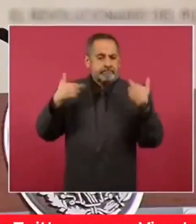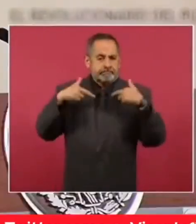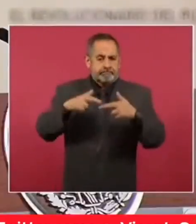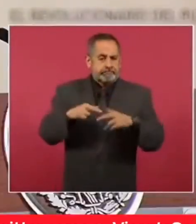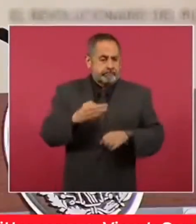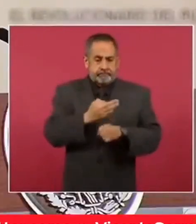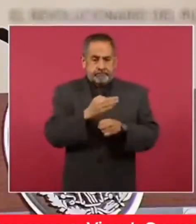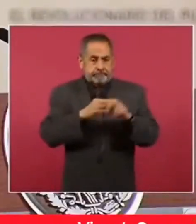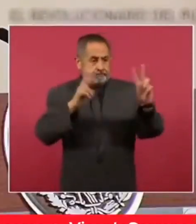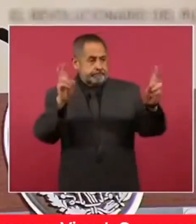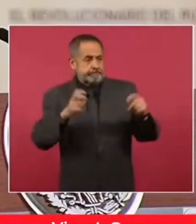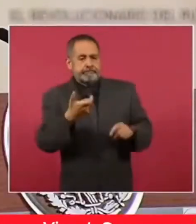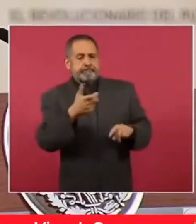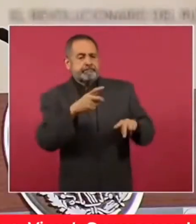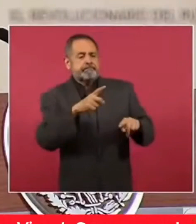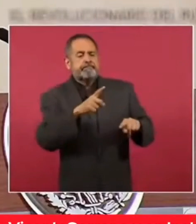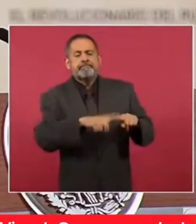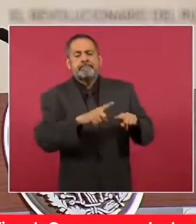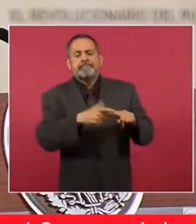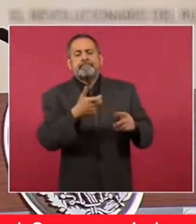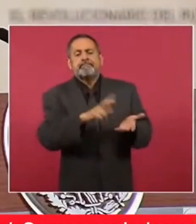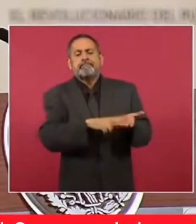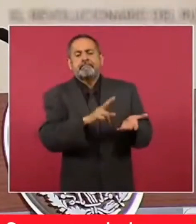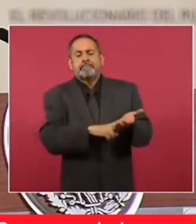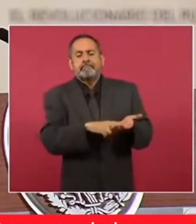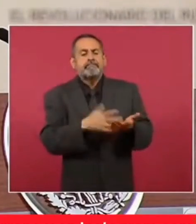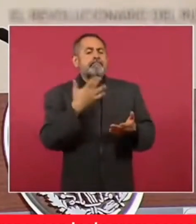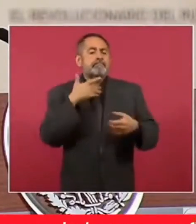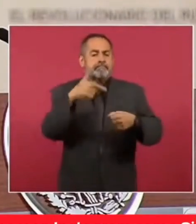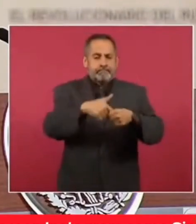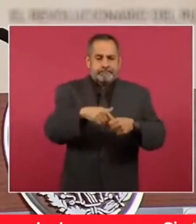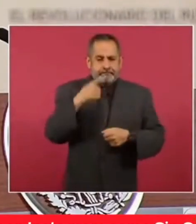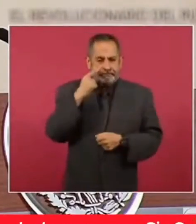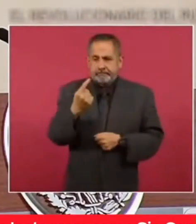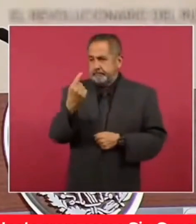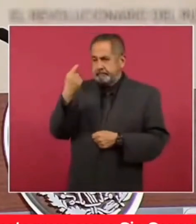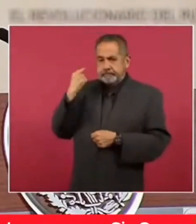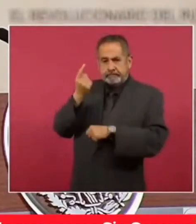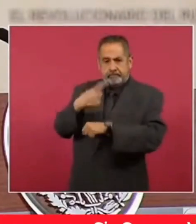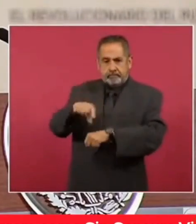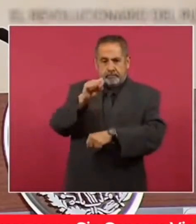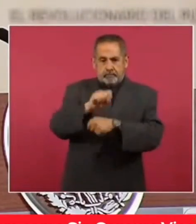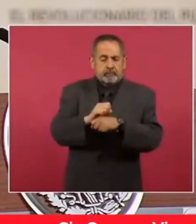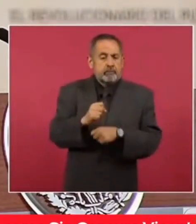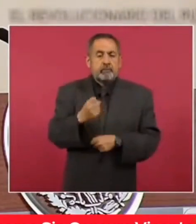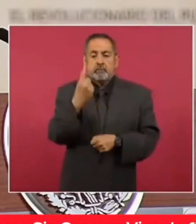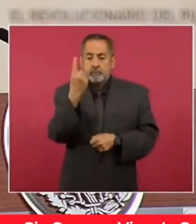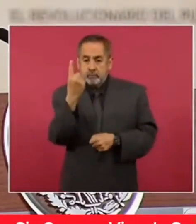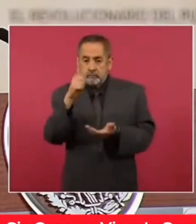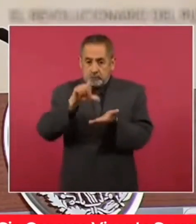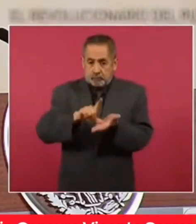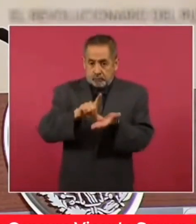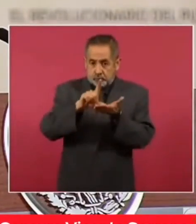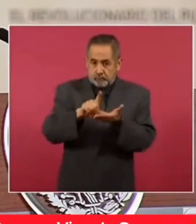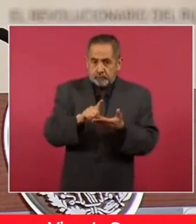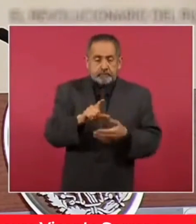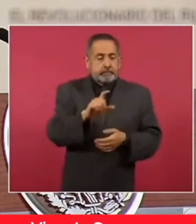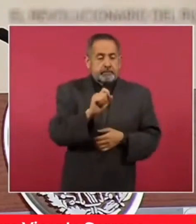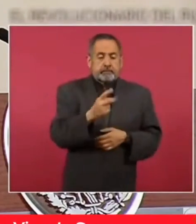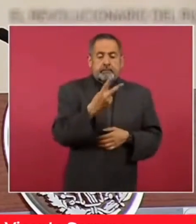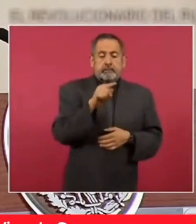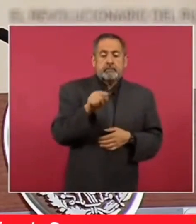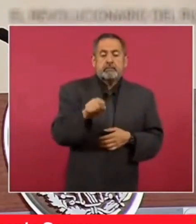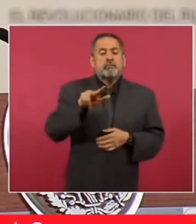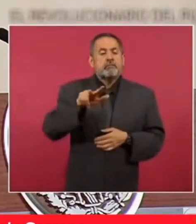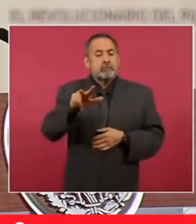el precio de la gasolina y del diésel? La semana pasada, el promedio por litro de la gasolina regular, 22 pesos con